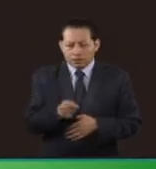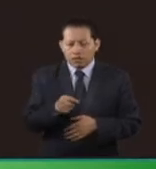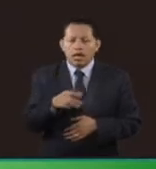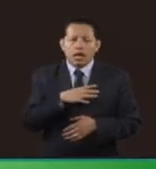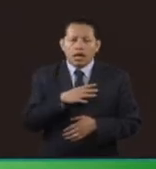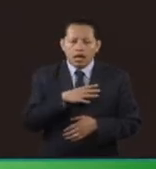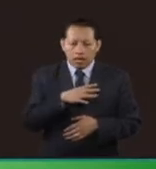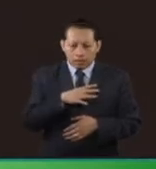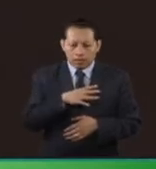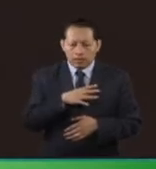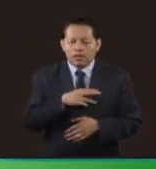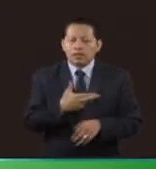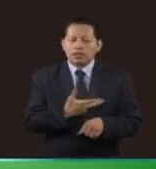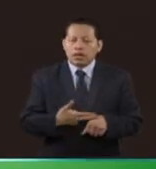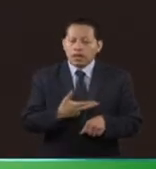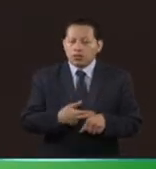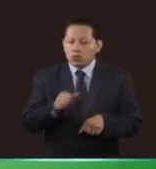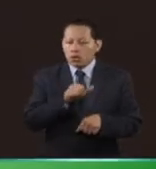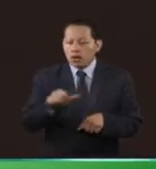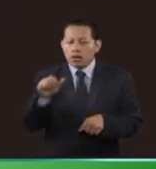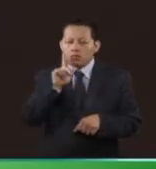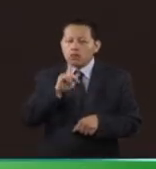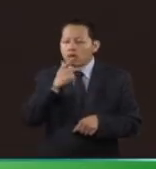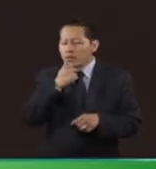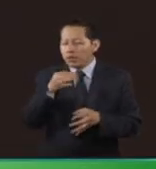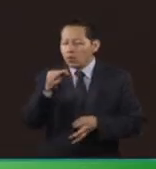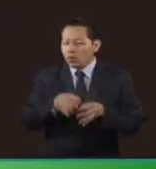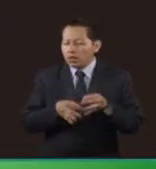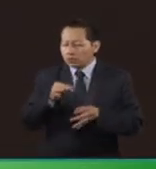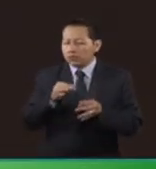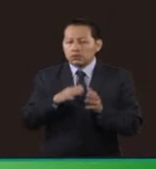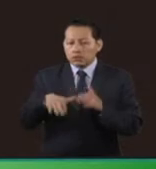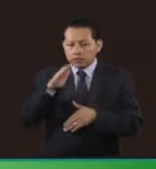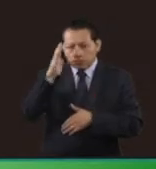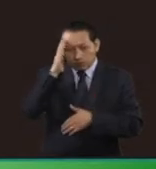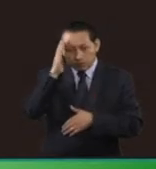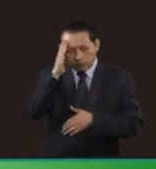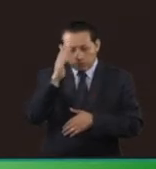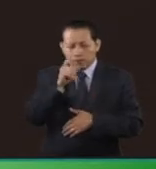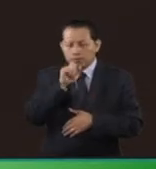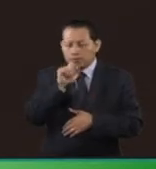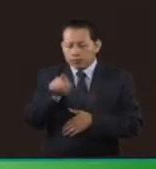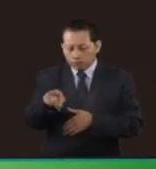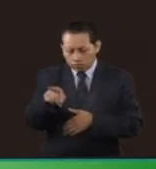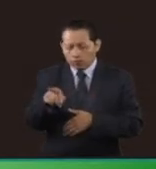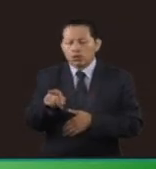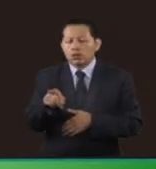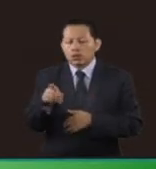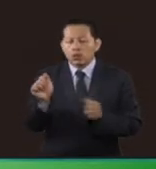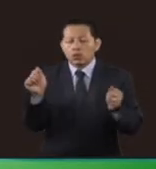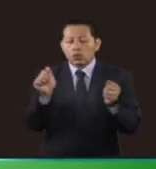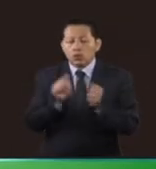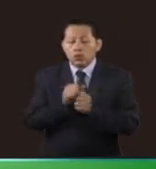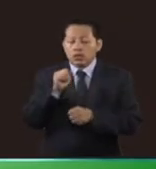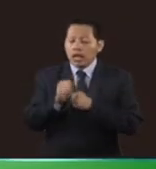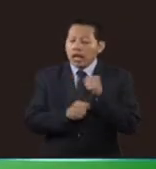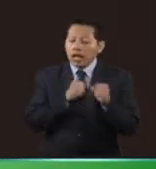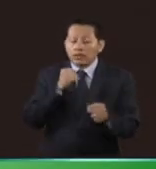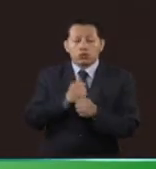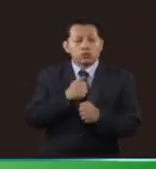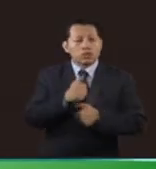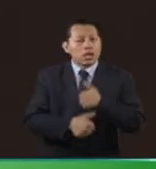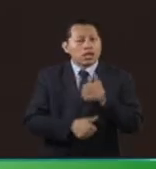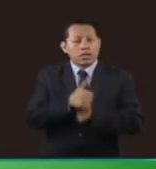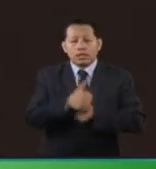trato que le ha dado a las juezas, jueces, magistrados y magistradas con años de carrera